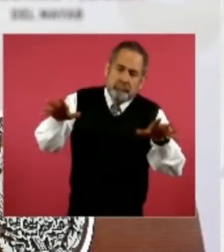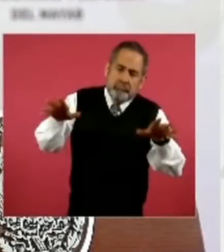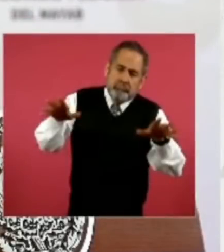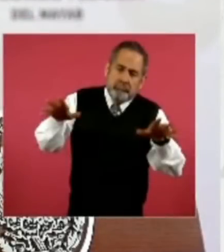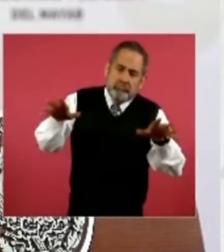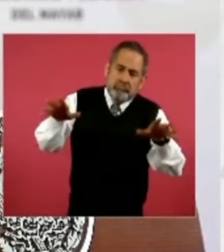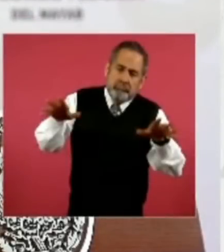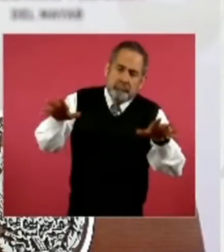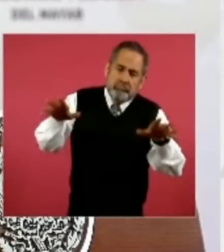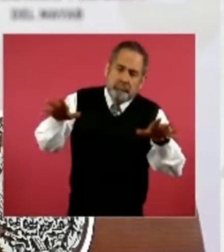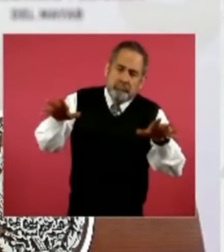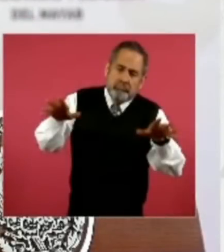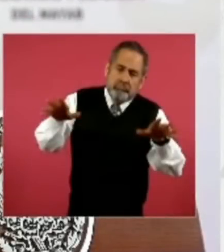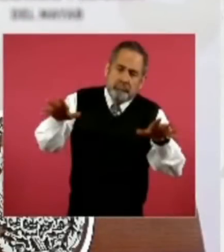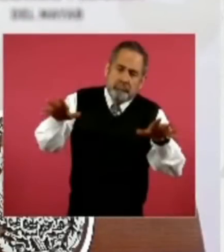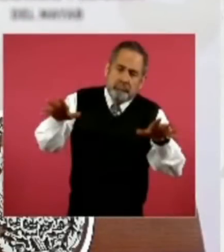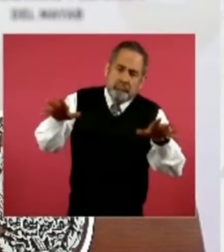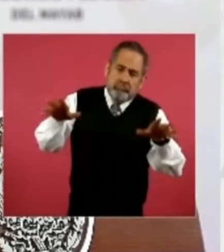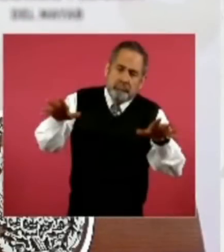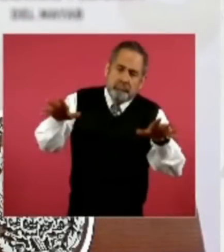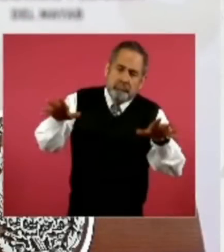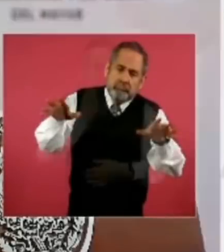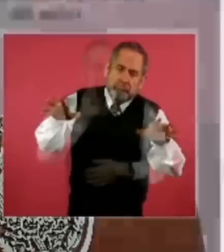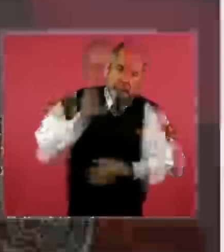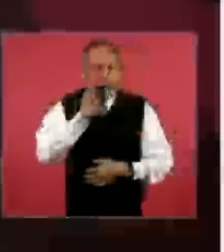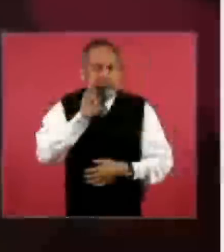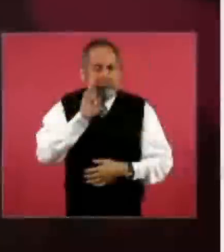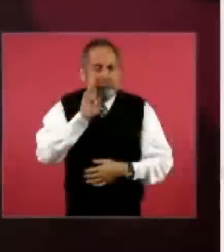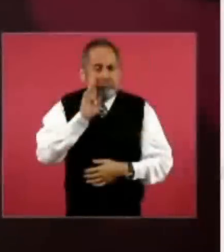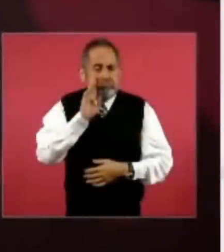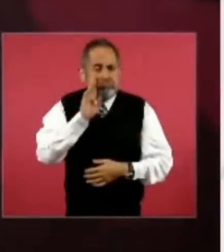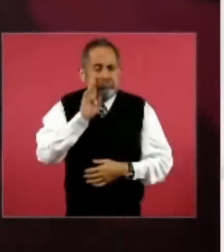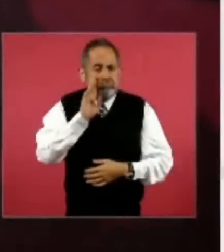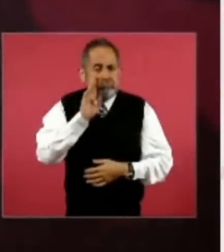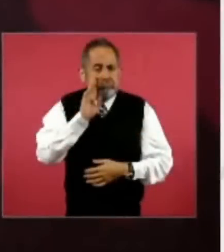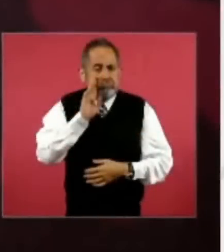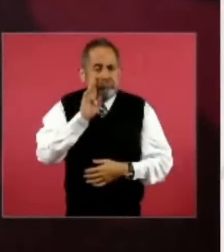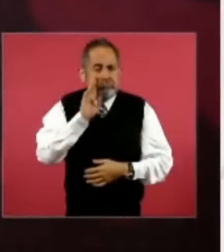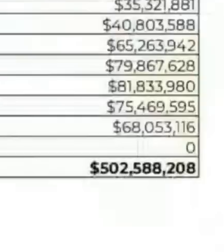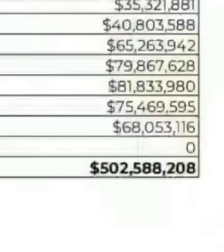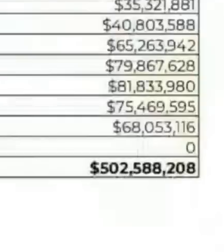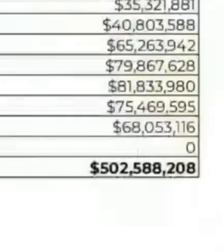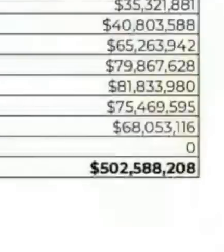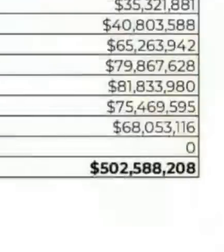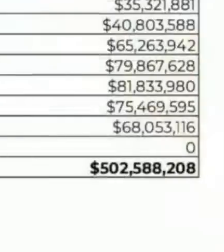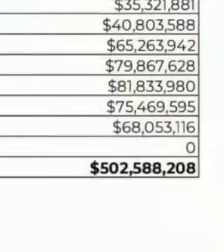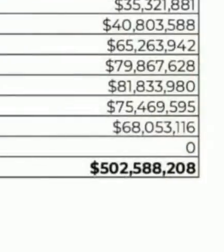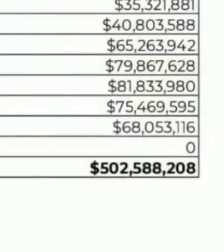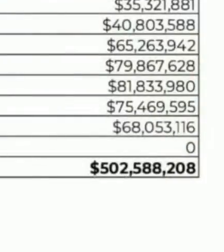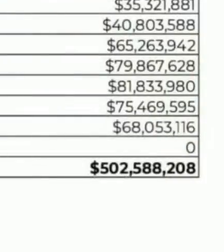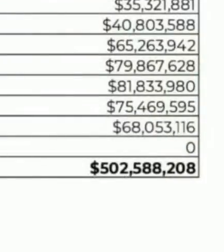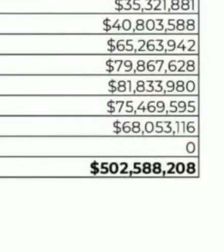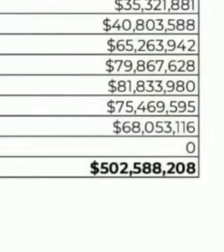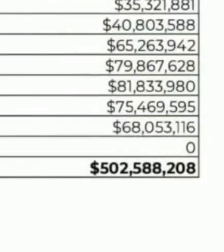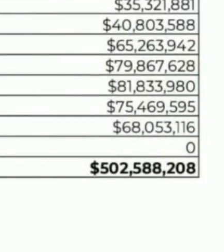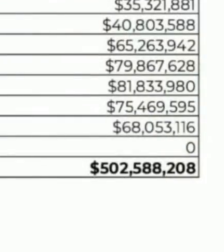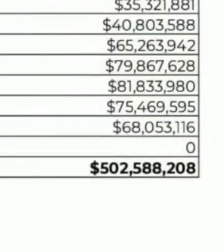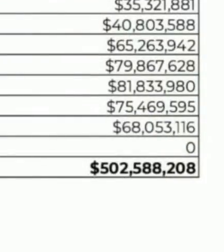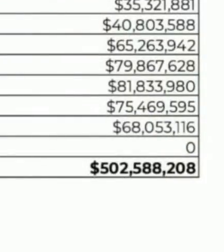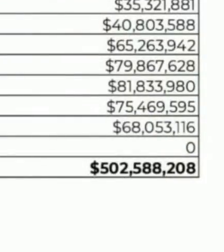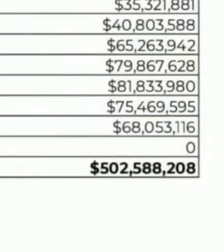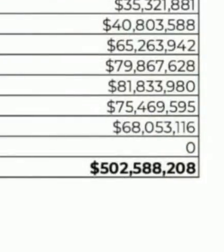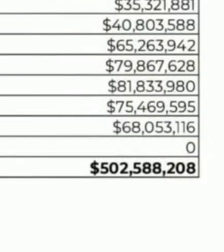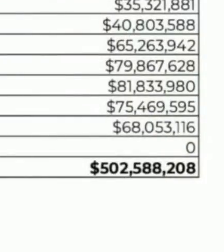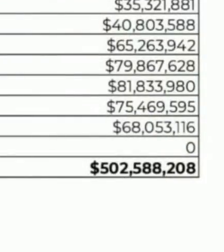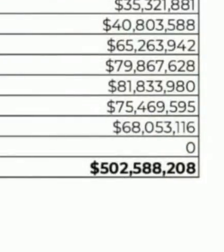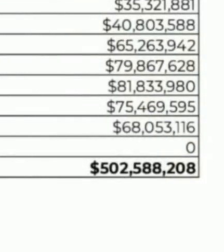duros una serie de pagos y donaciones millonarias a favor de esta Fundación de Mexicanos contra la Corrupción y la